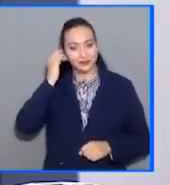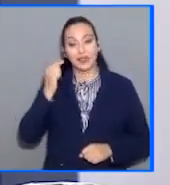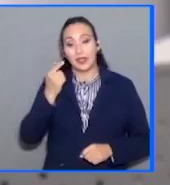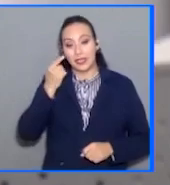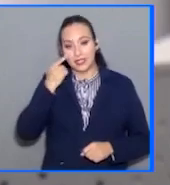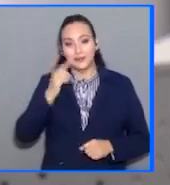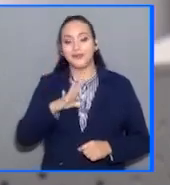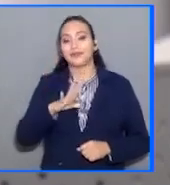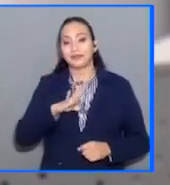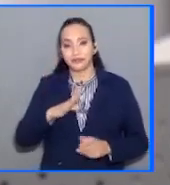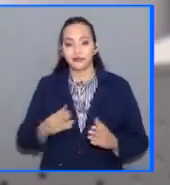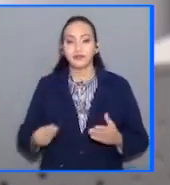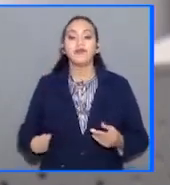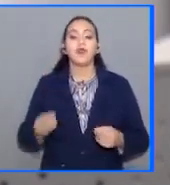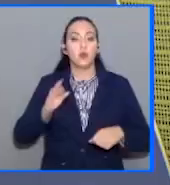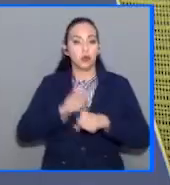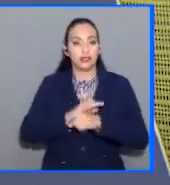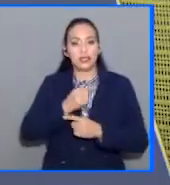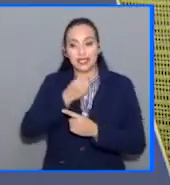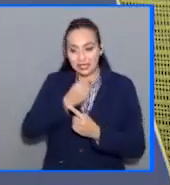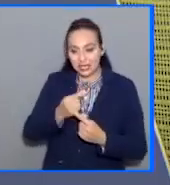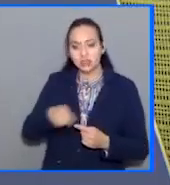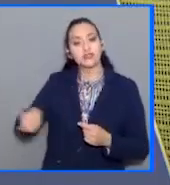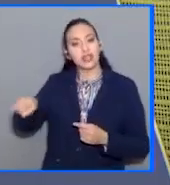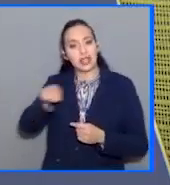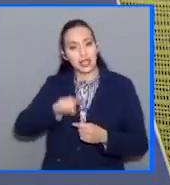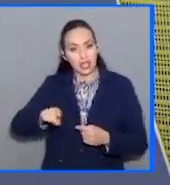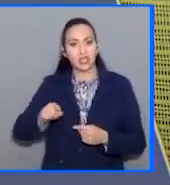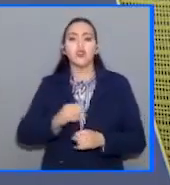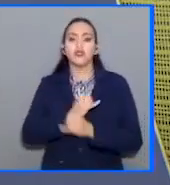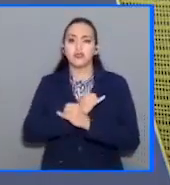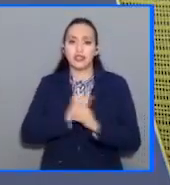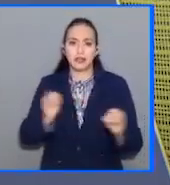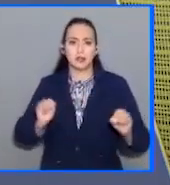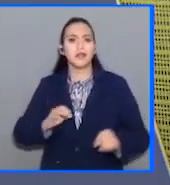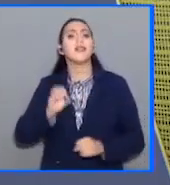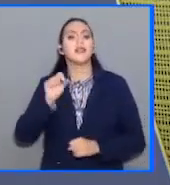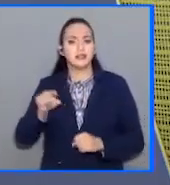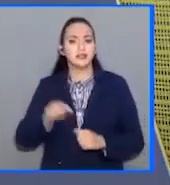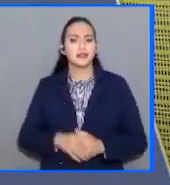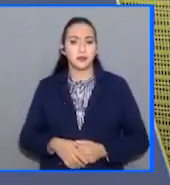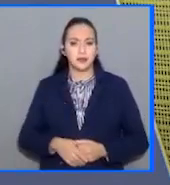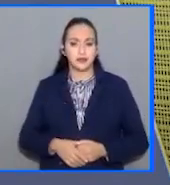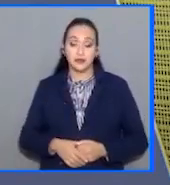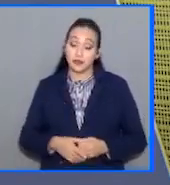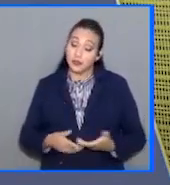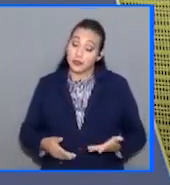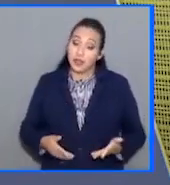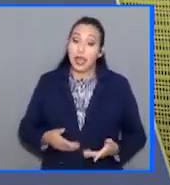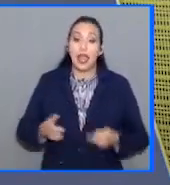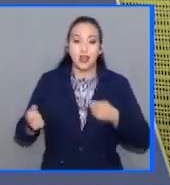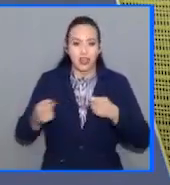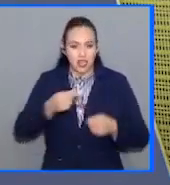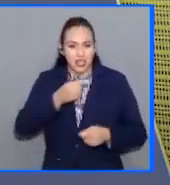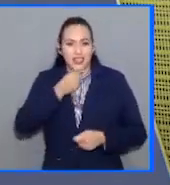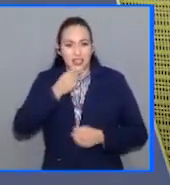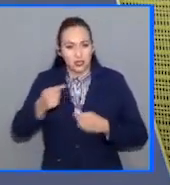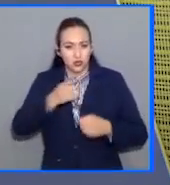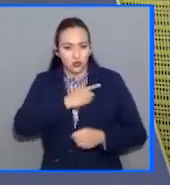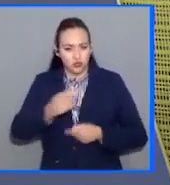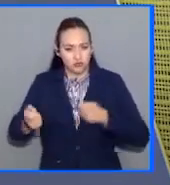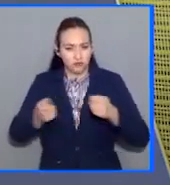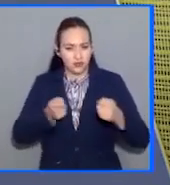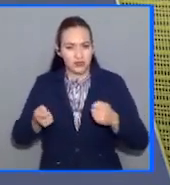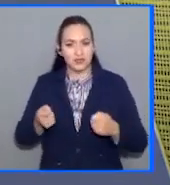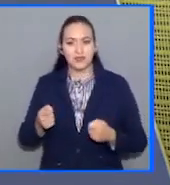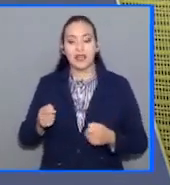protección de la autonomía de las infancias. Creo, en segundo lugar, que en general los casos de autonomía no han llegado todavía a la Corte, ¿no? O sea, las sentencias